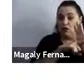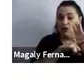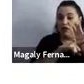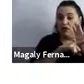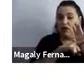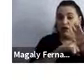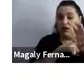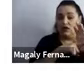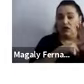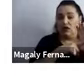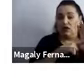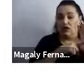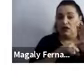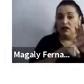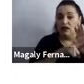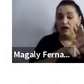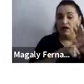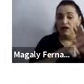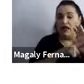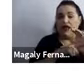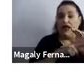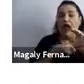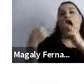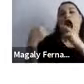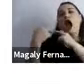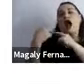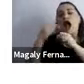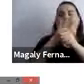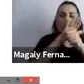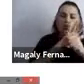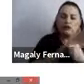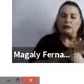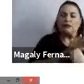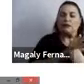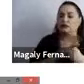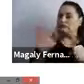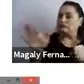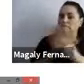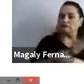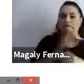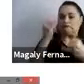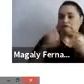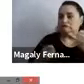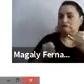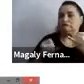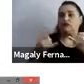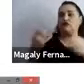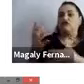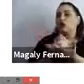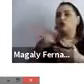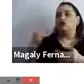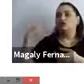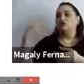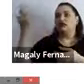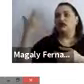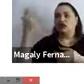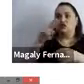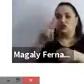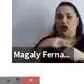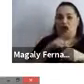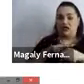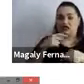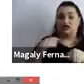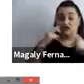nature's exhaustion, que es en el agotamiento natural de los recursos. Si nosotros tenemos en cuenta ese índice